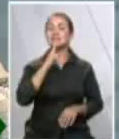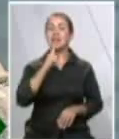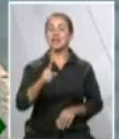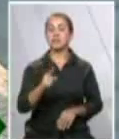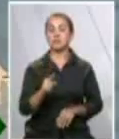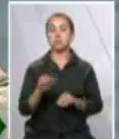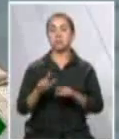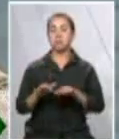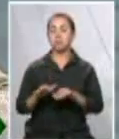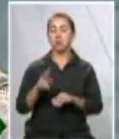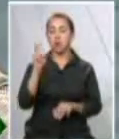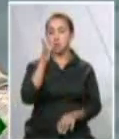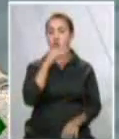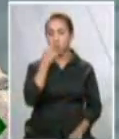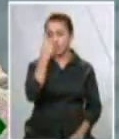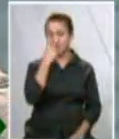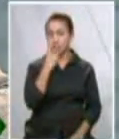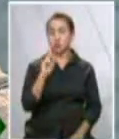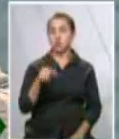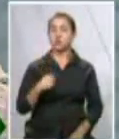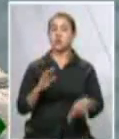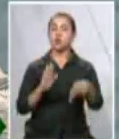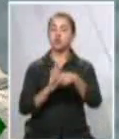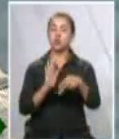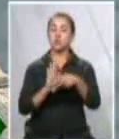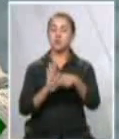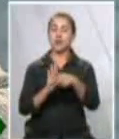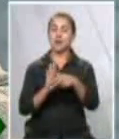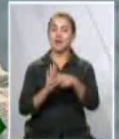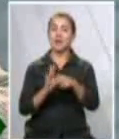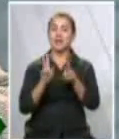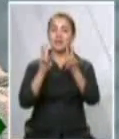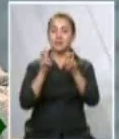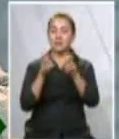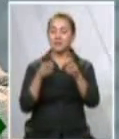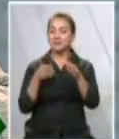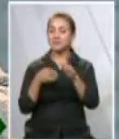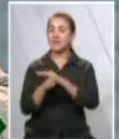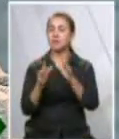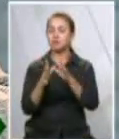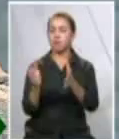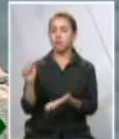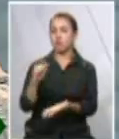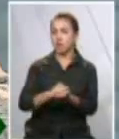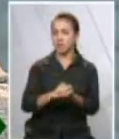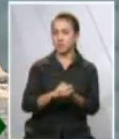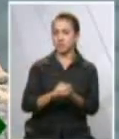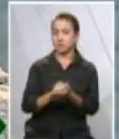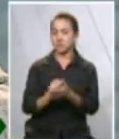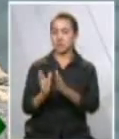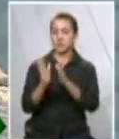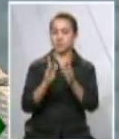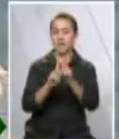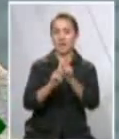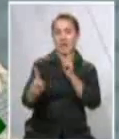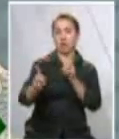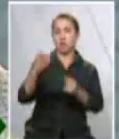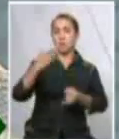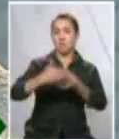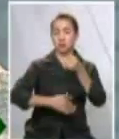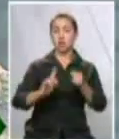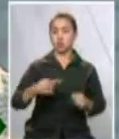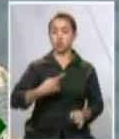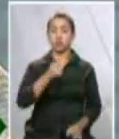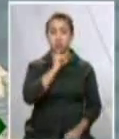enclaustramiento. Porque en una sociedad como la nuestra, ese factor, el factor de entrada es muy fuerte, ¿no? Entonces, en el largo plazo creo que lo que nos